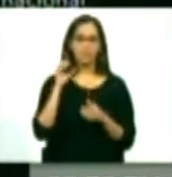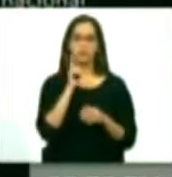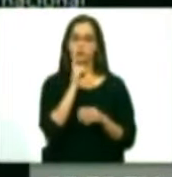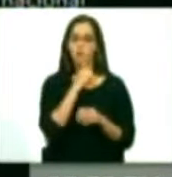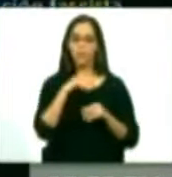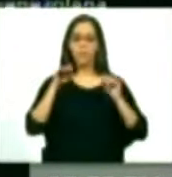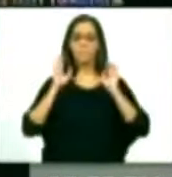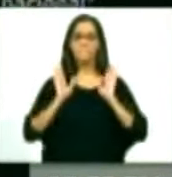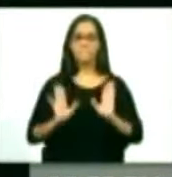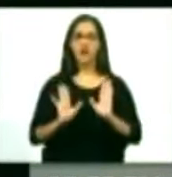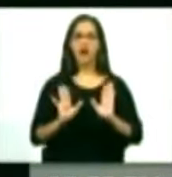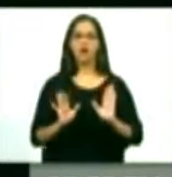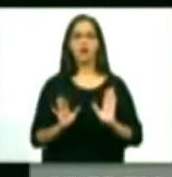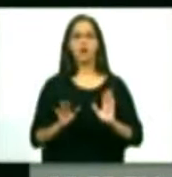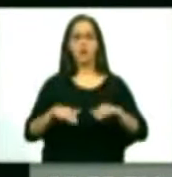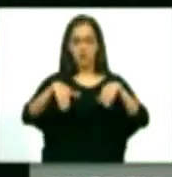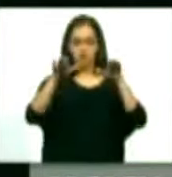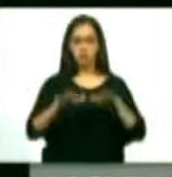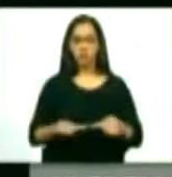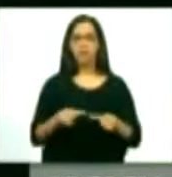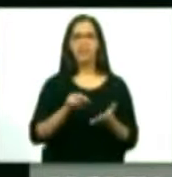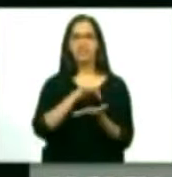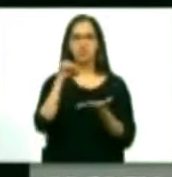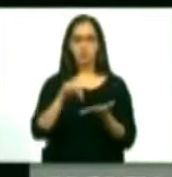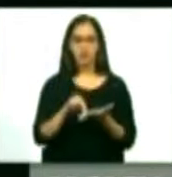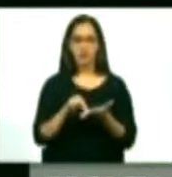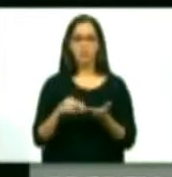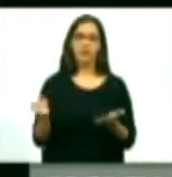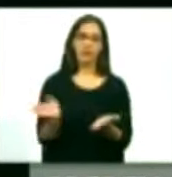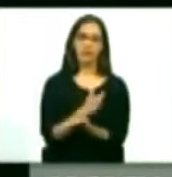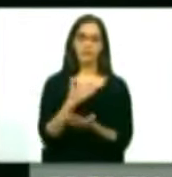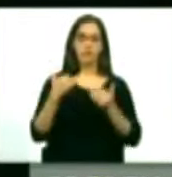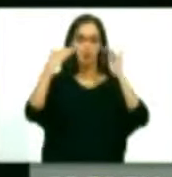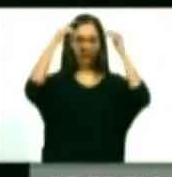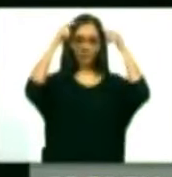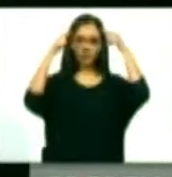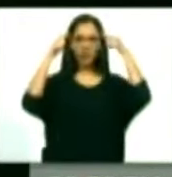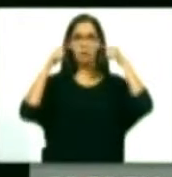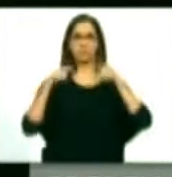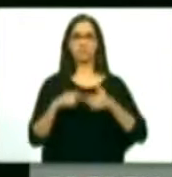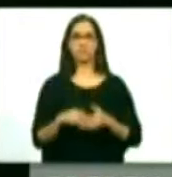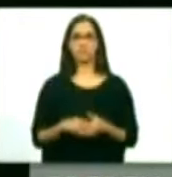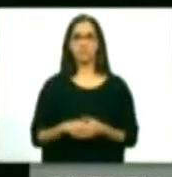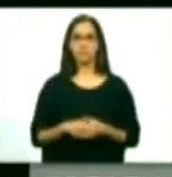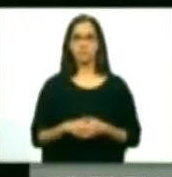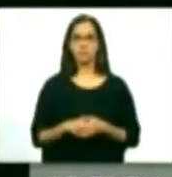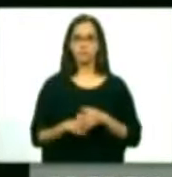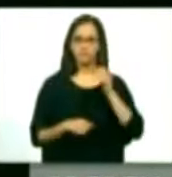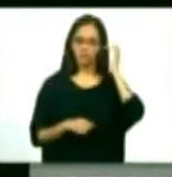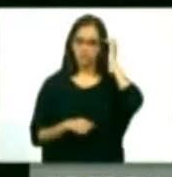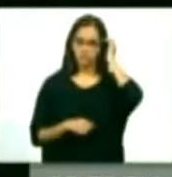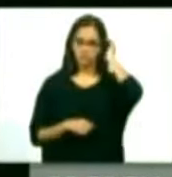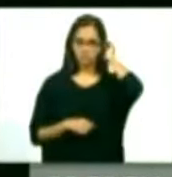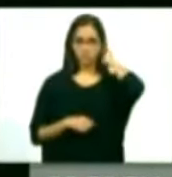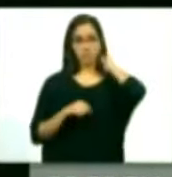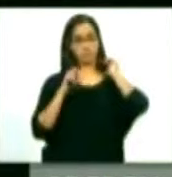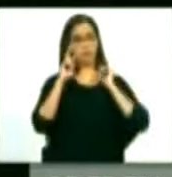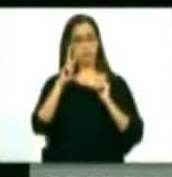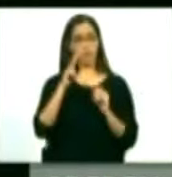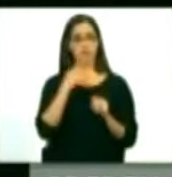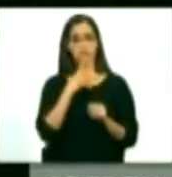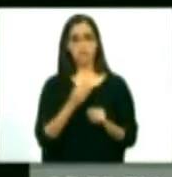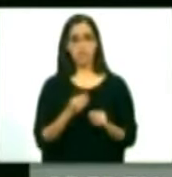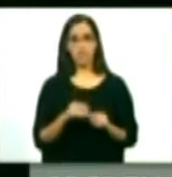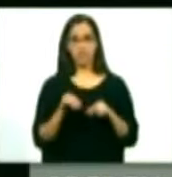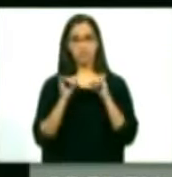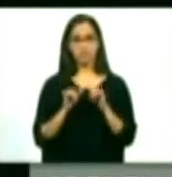Nacional, convocado con el fin de derrocar al comandante supremo Hugo Chávez. 2 de diciembre. Bueno, ese